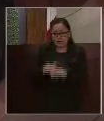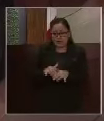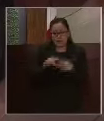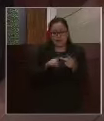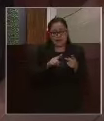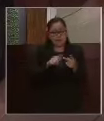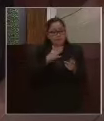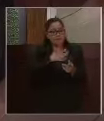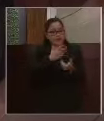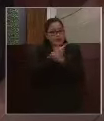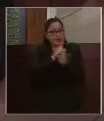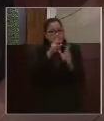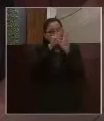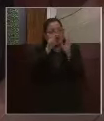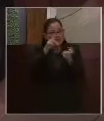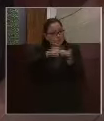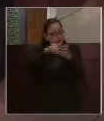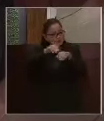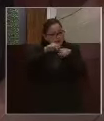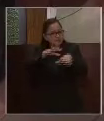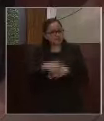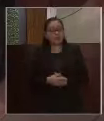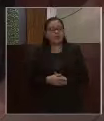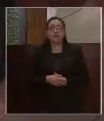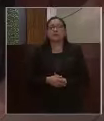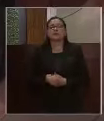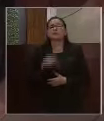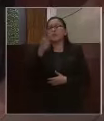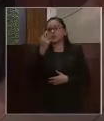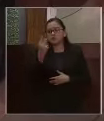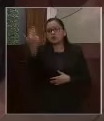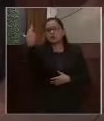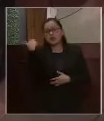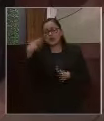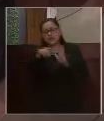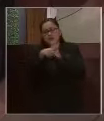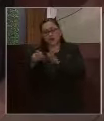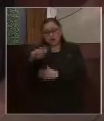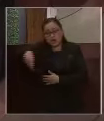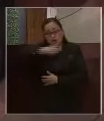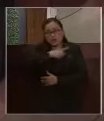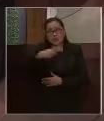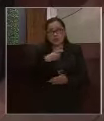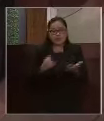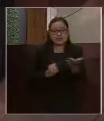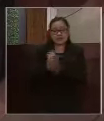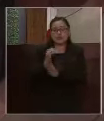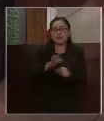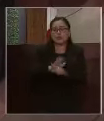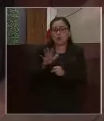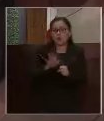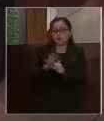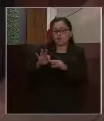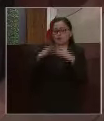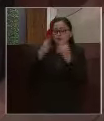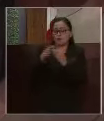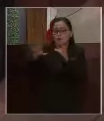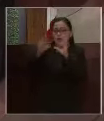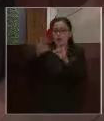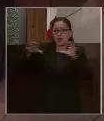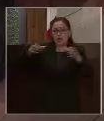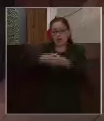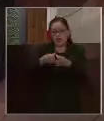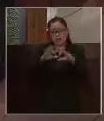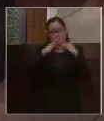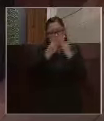libertad de contenido. Los medios de comunicación son quienes deben determinar y seleccionar las piezas informativas, géneros y